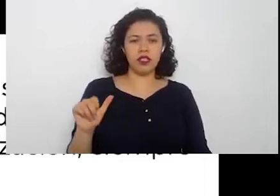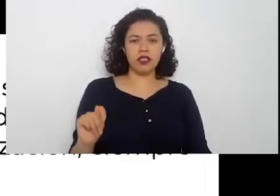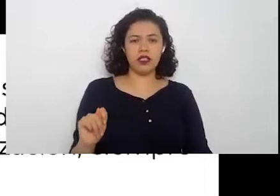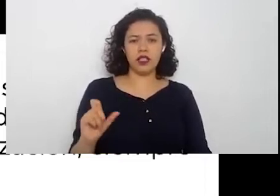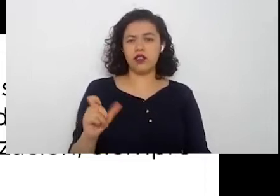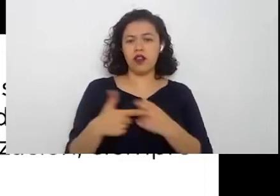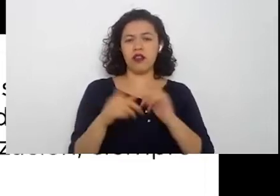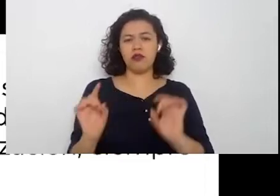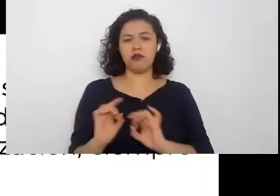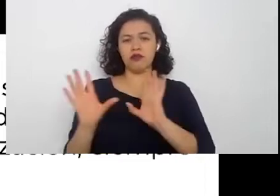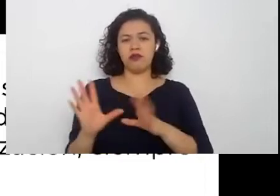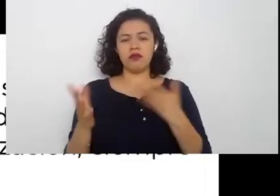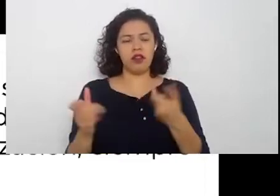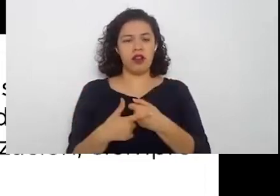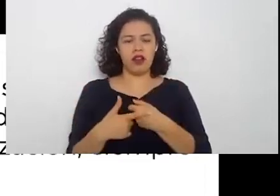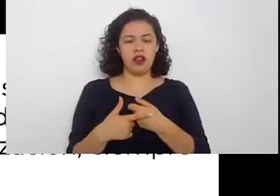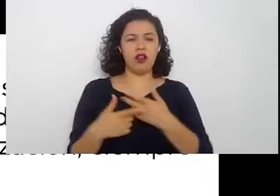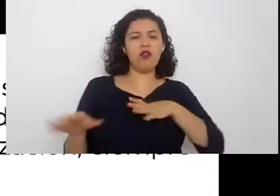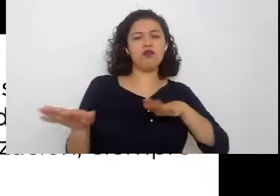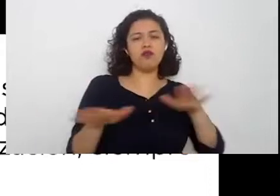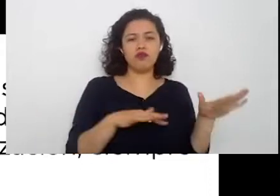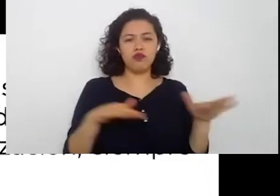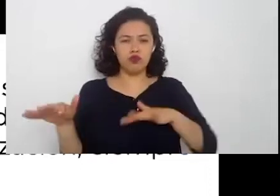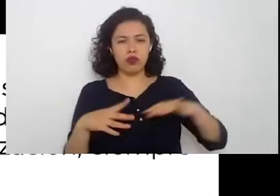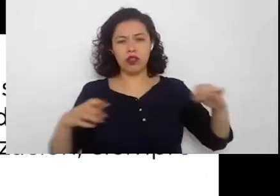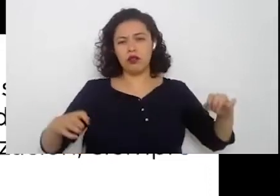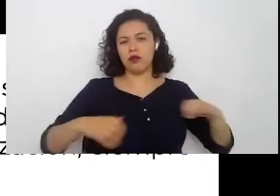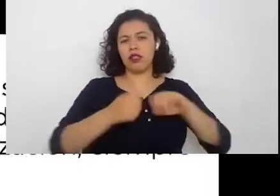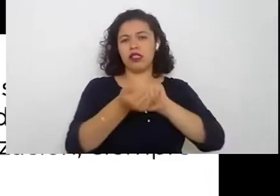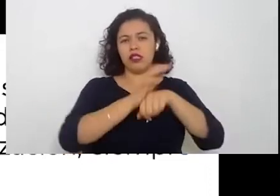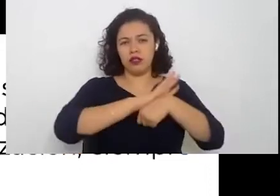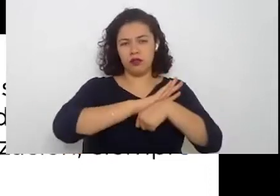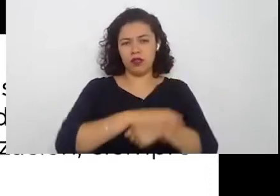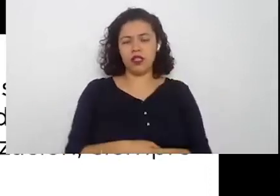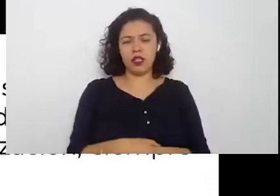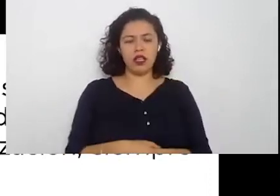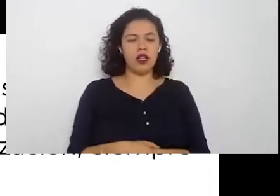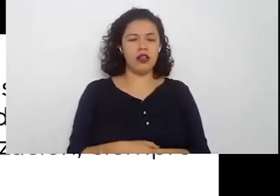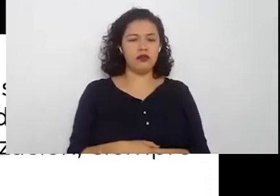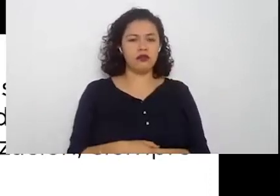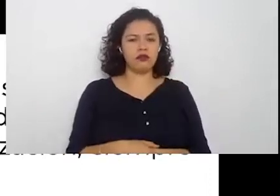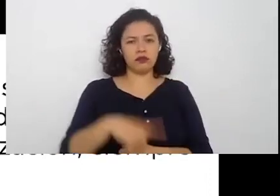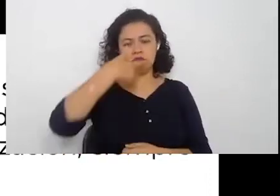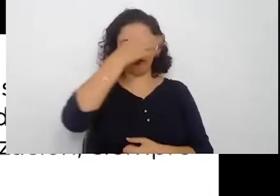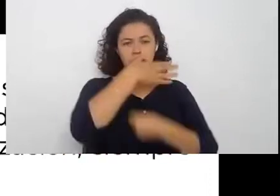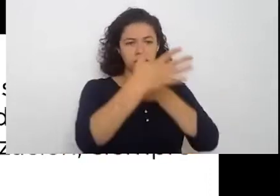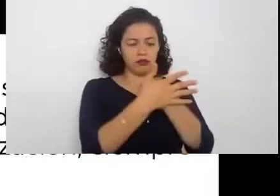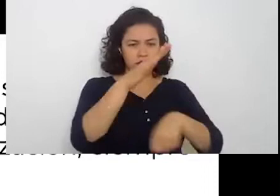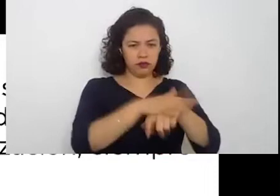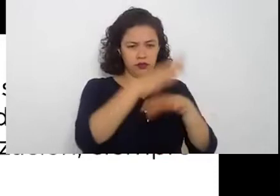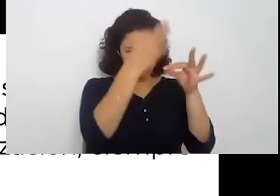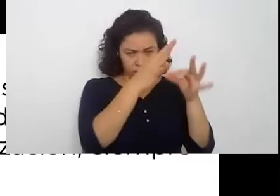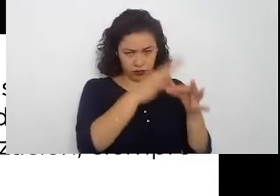natural, cualquier como fue temblores, pandemia, etcétera, les va a pedir declaraciones más puntuales y pueden